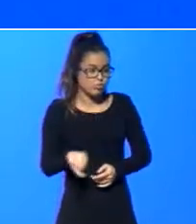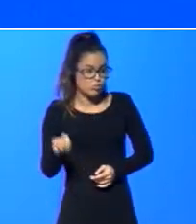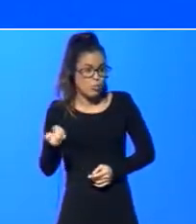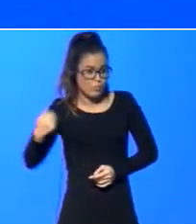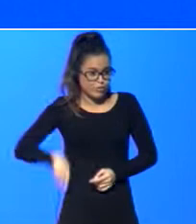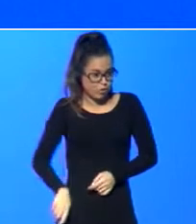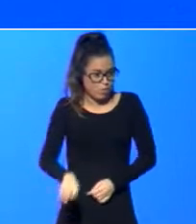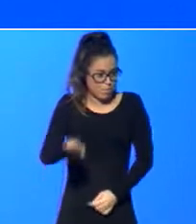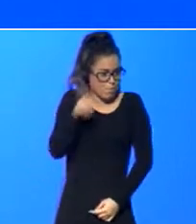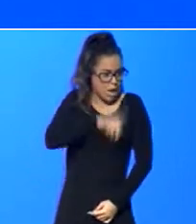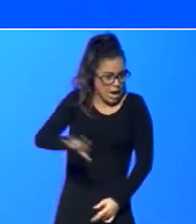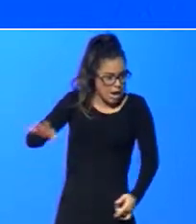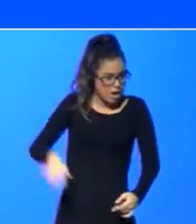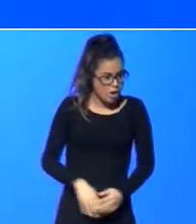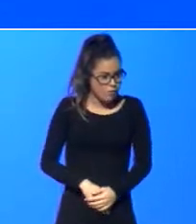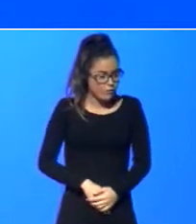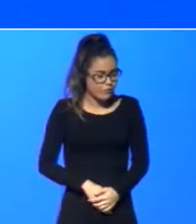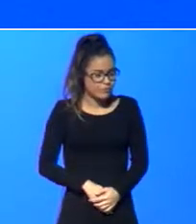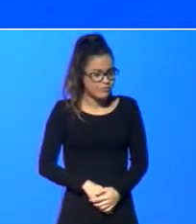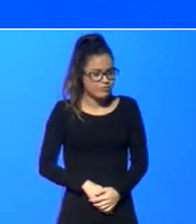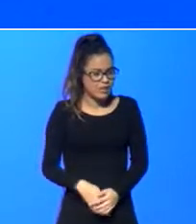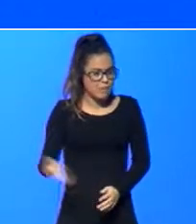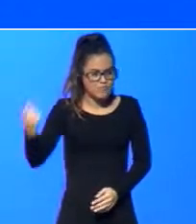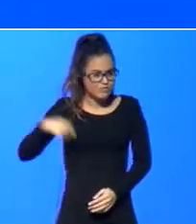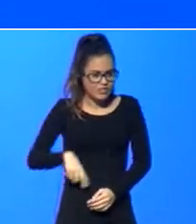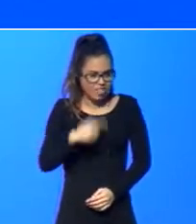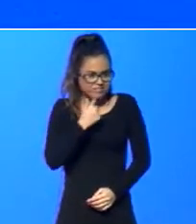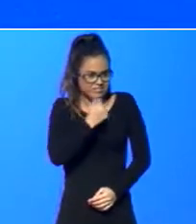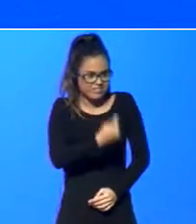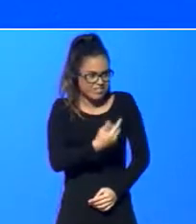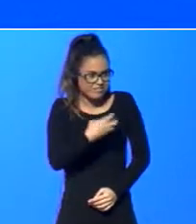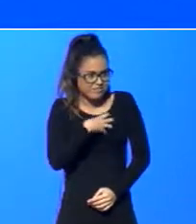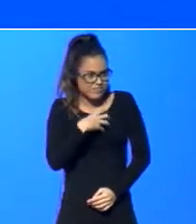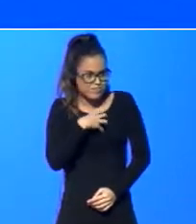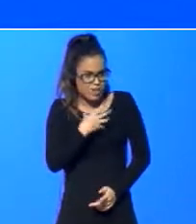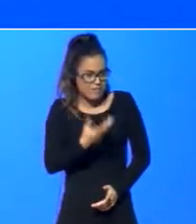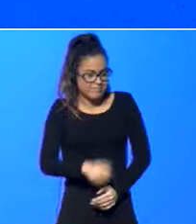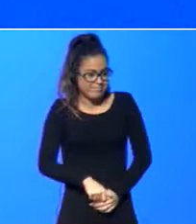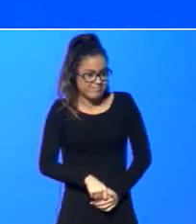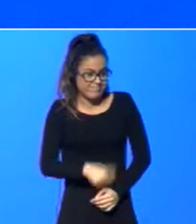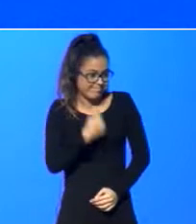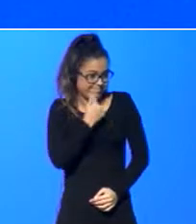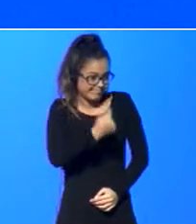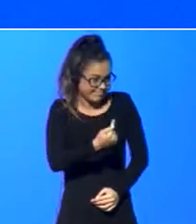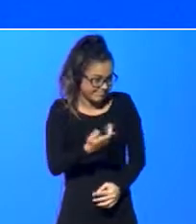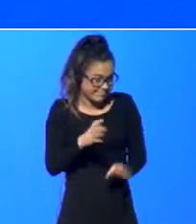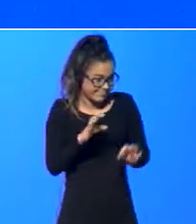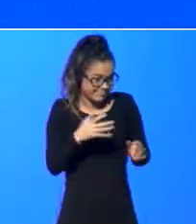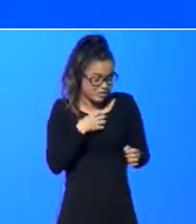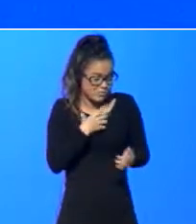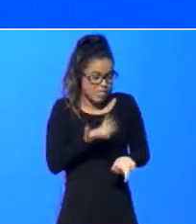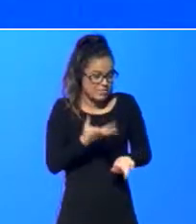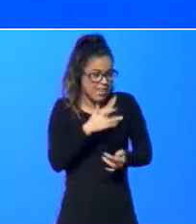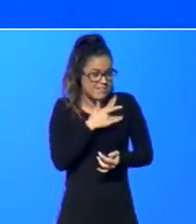Como eso no se le puede decir a un profesional, no se le puede decir, tampoco se ha podido decir en sanidad, se